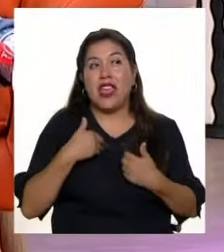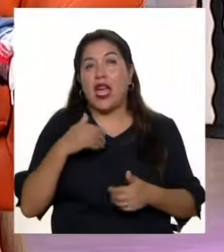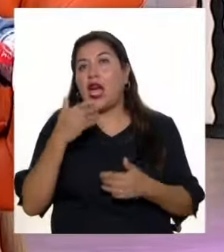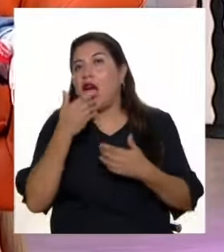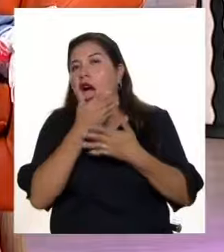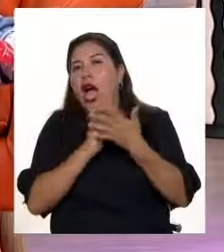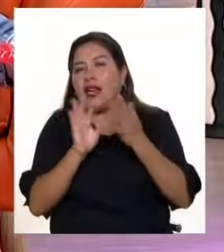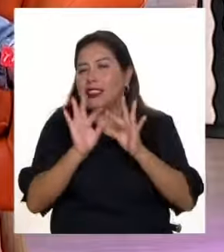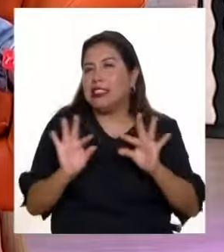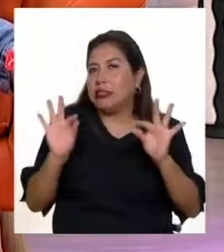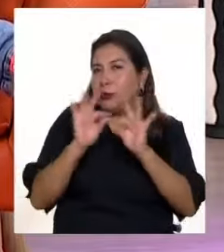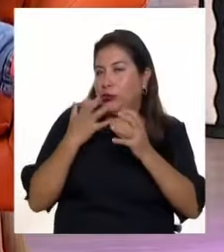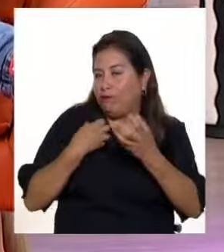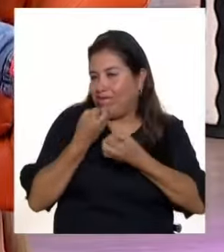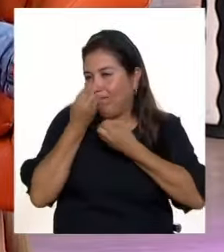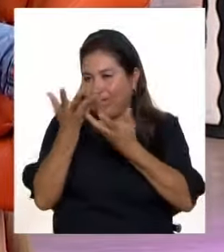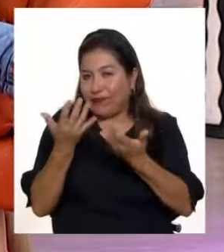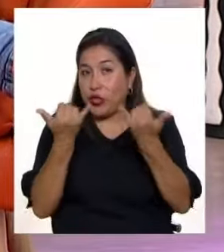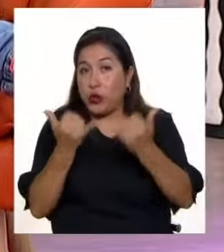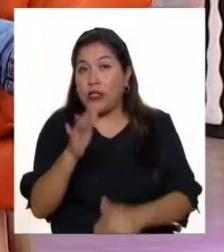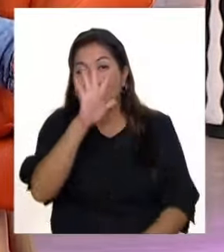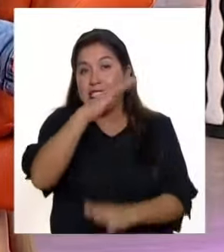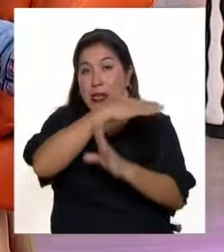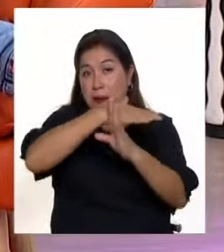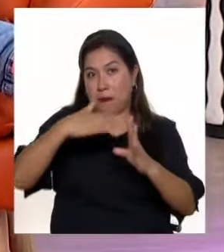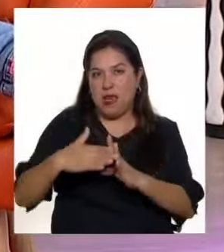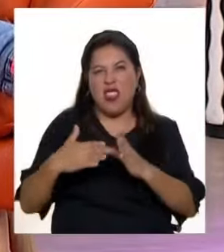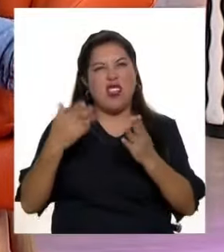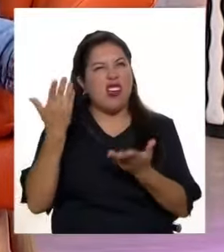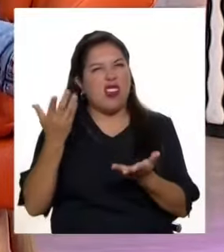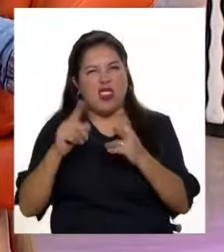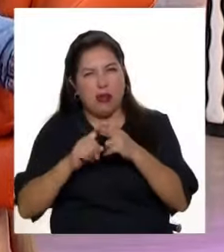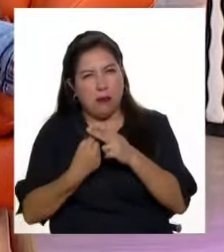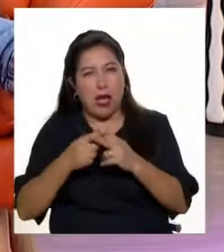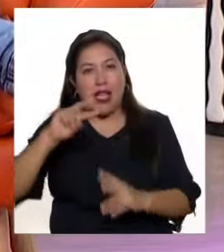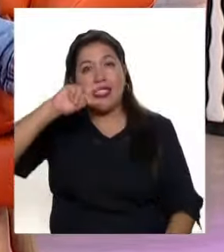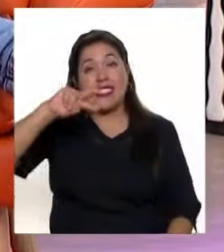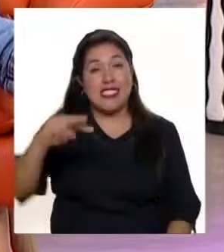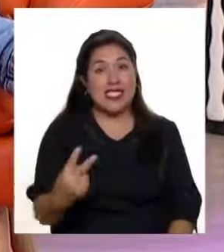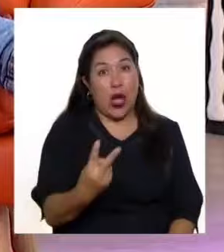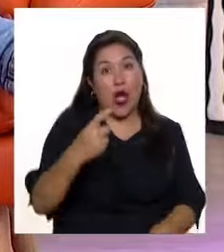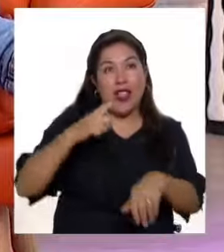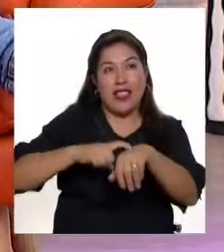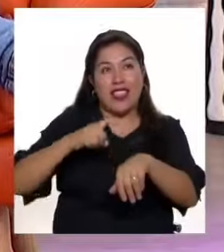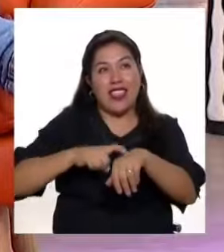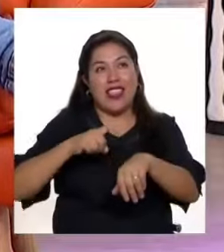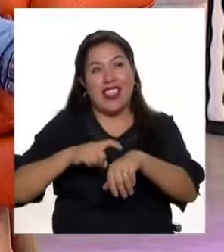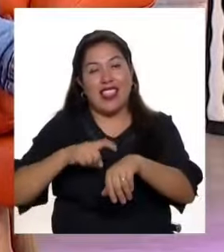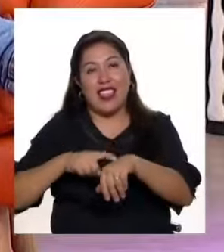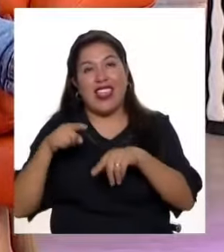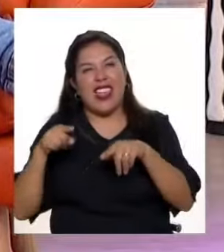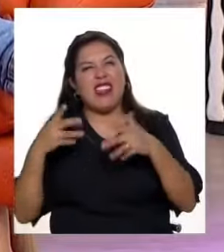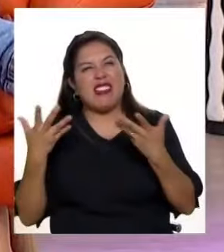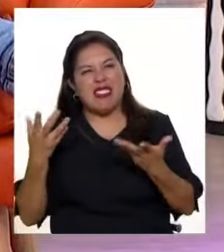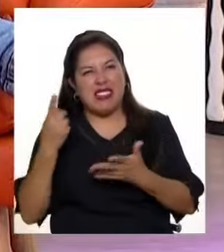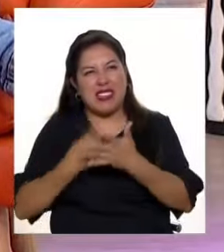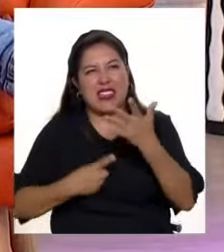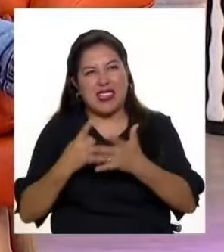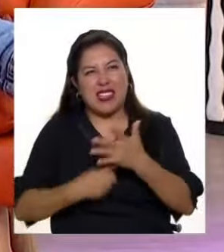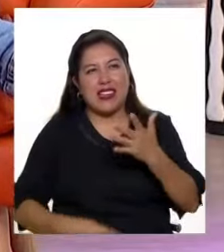Que contarte. Hoy a las 5:30 empieza la segunda temporada de Que Gane el